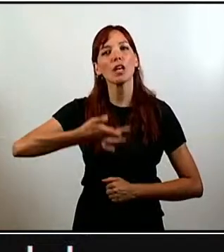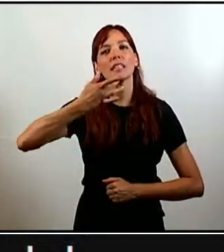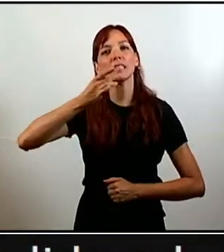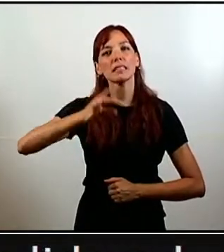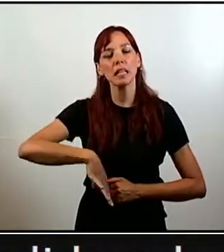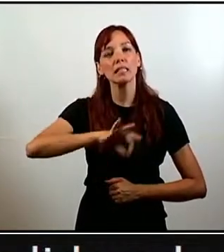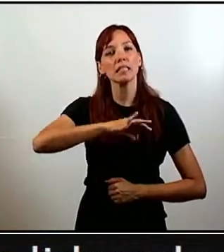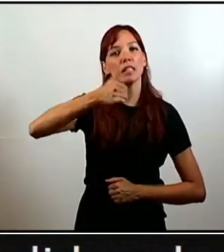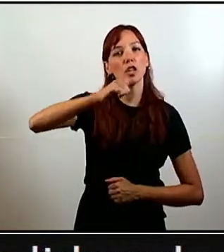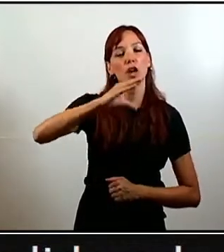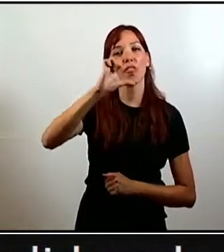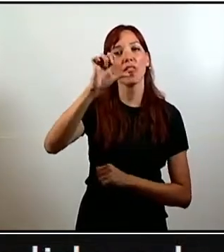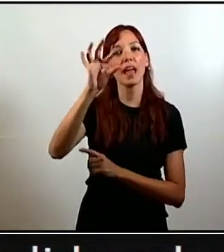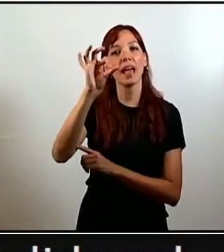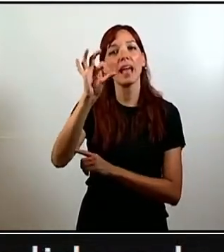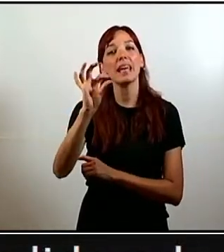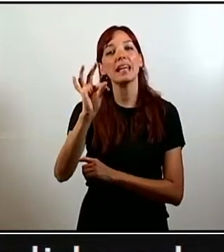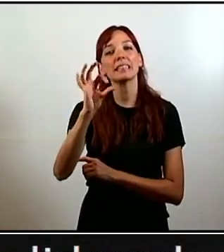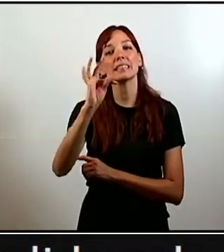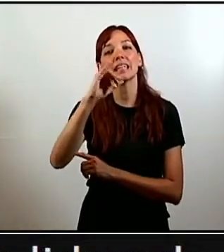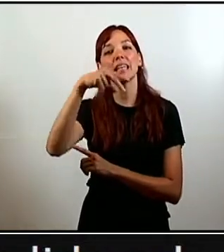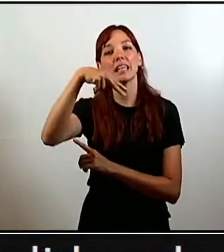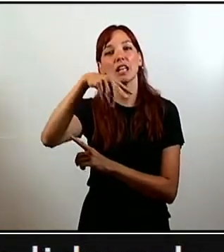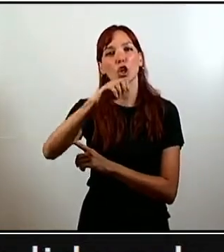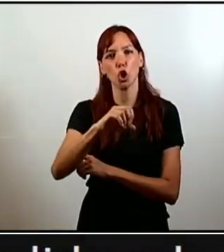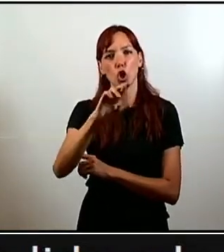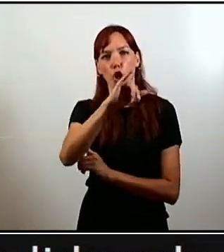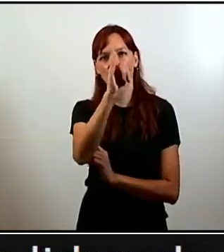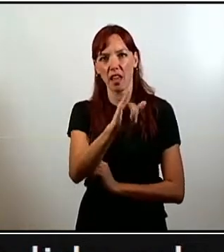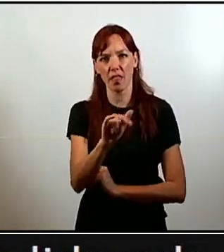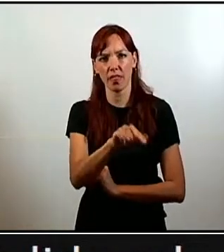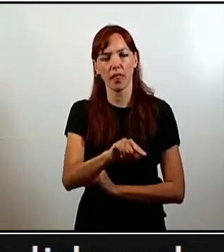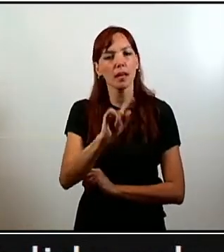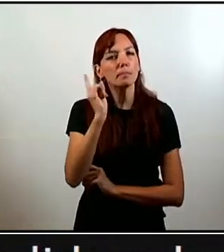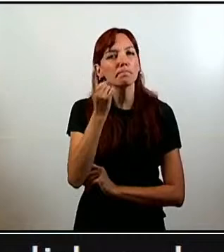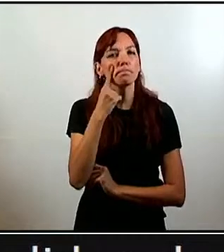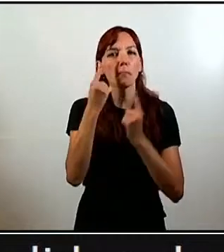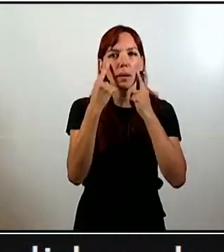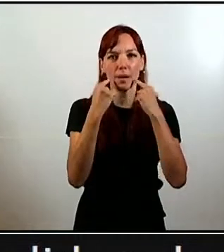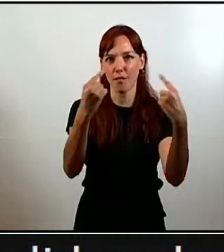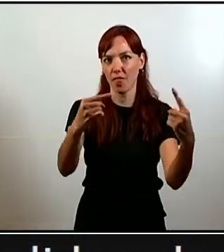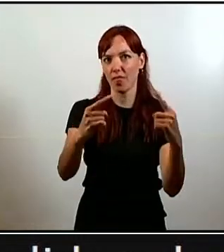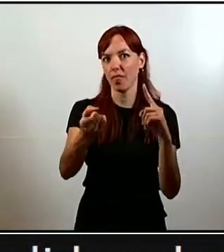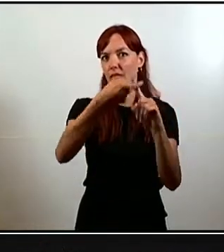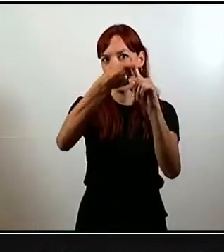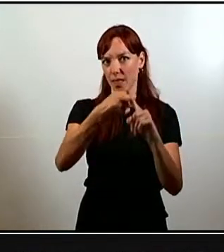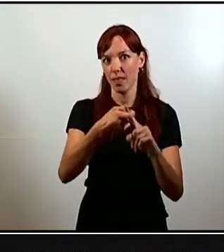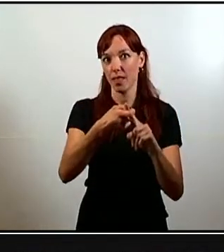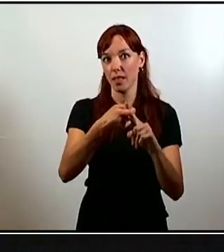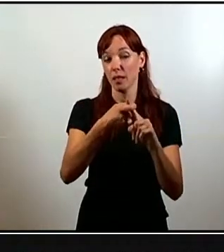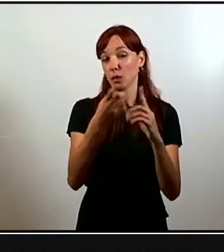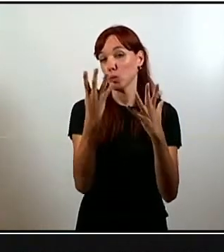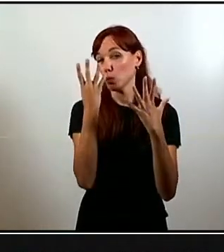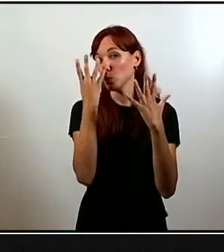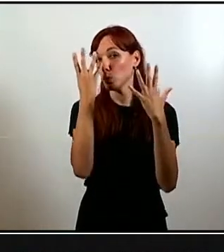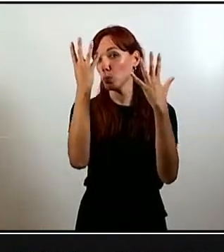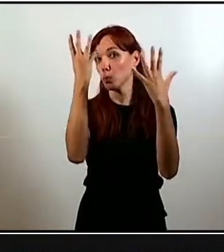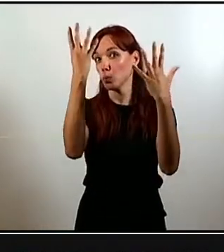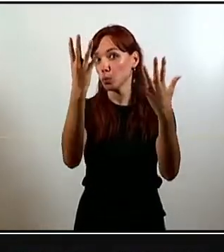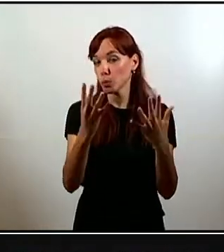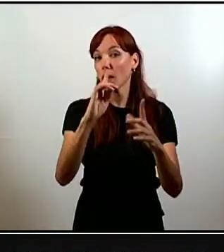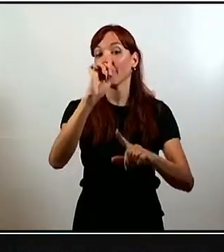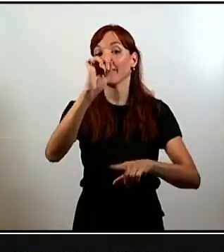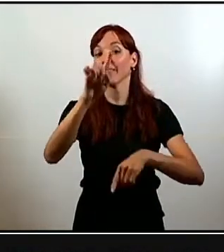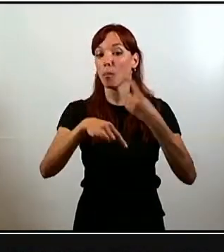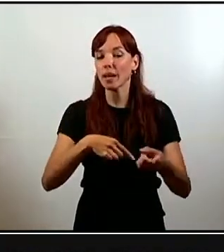Rodríguez, y que saca a la luz los primeros restos. Y 9 años después, el equipo investigador descubre